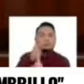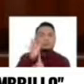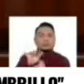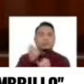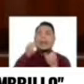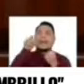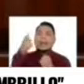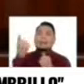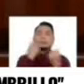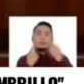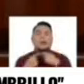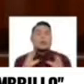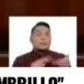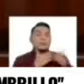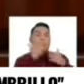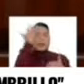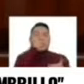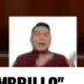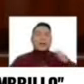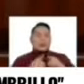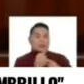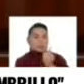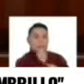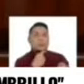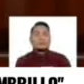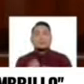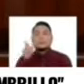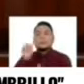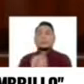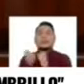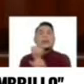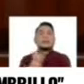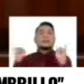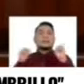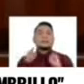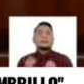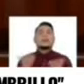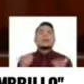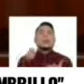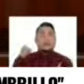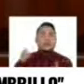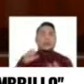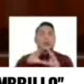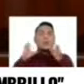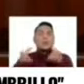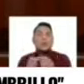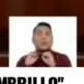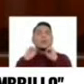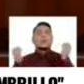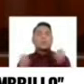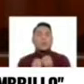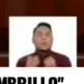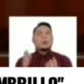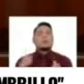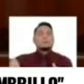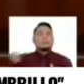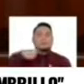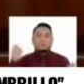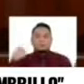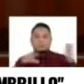su traje rey de españa rey de la papa rey de gamarra mujeres hombres y transformers del perú